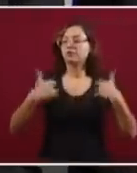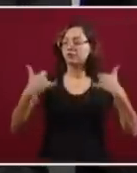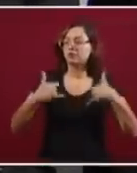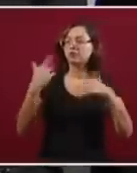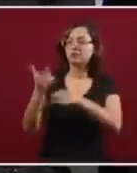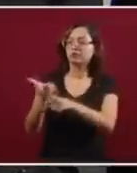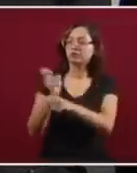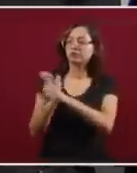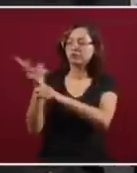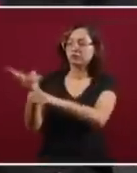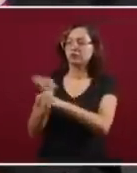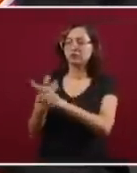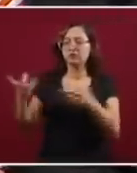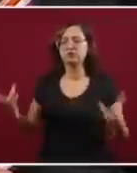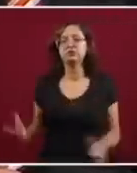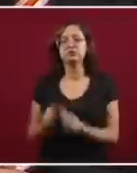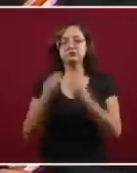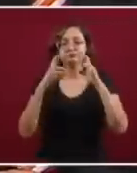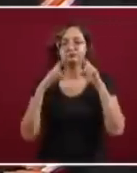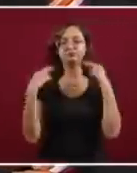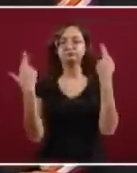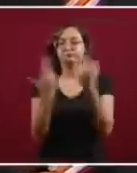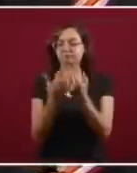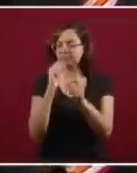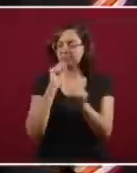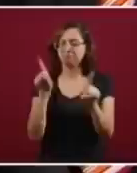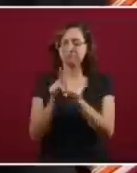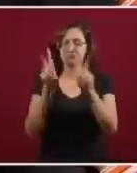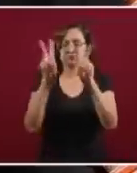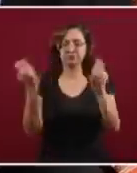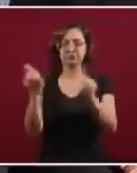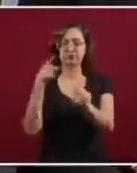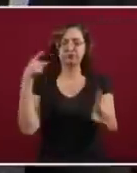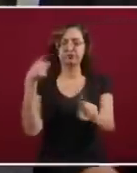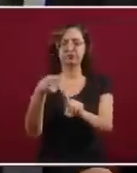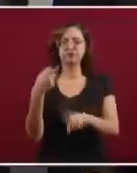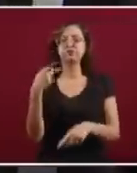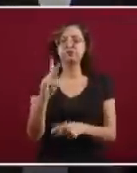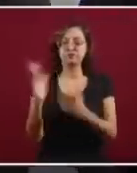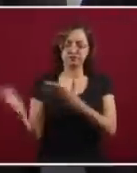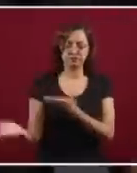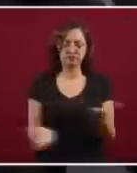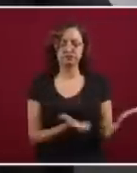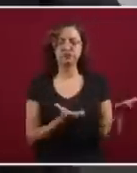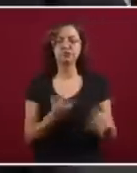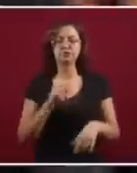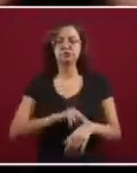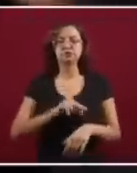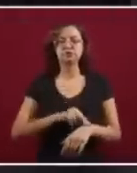con este mismo a propósito pero tal vez 22